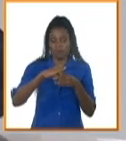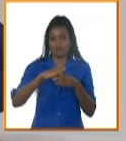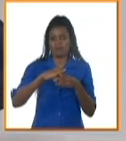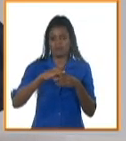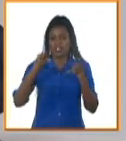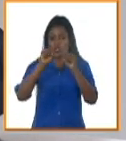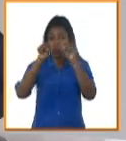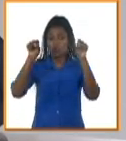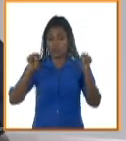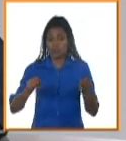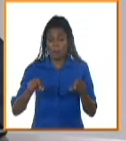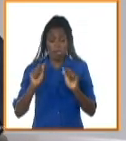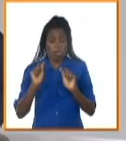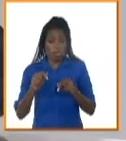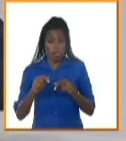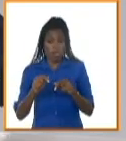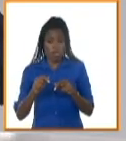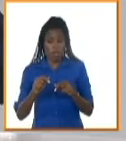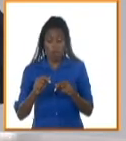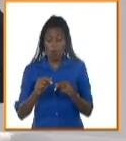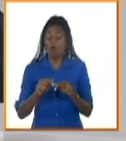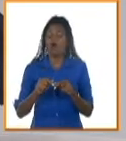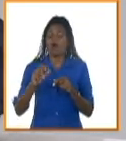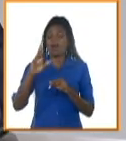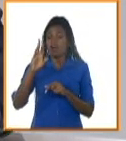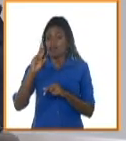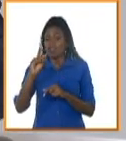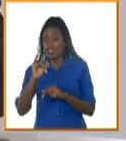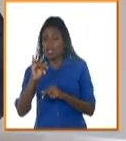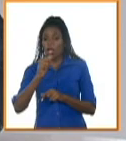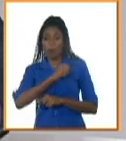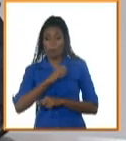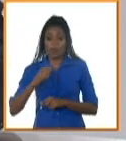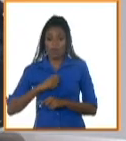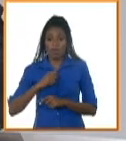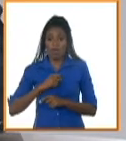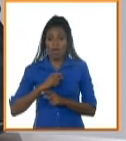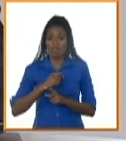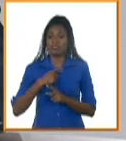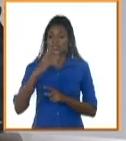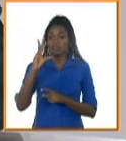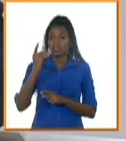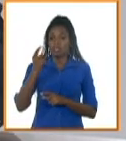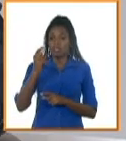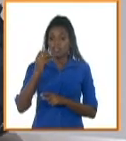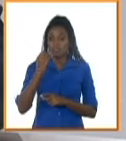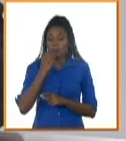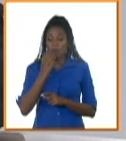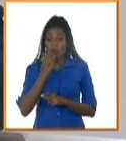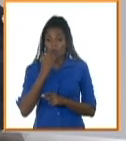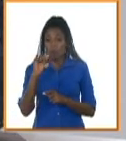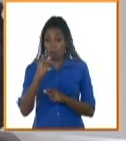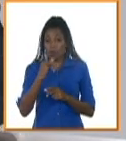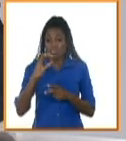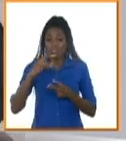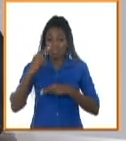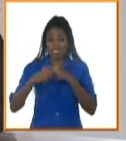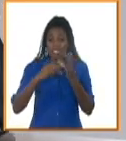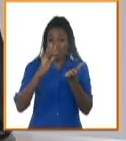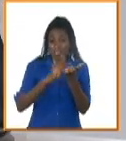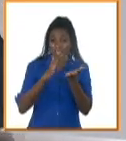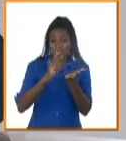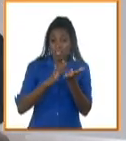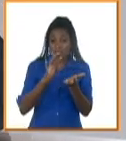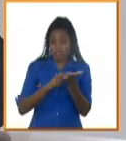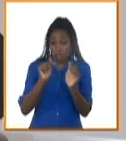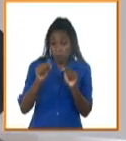las redes de telecomunicaciones las redes privadas de datos incluye los dispositivos terminales de acceso donde se genera la operación o desde donde